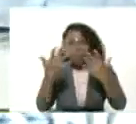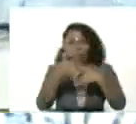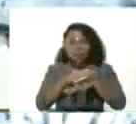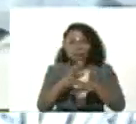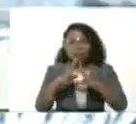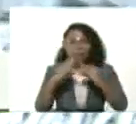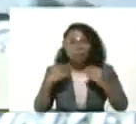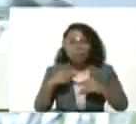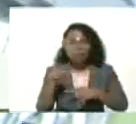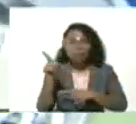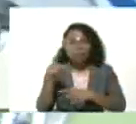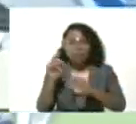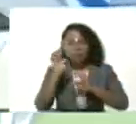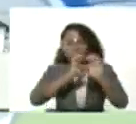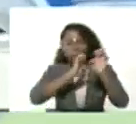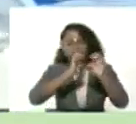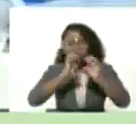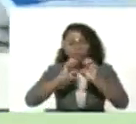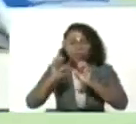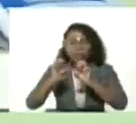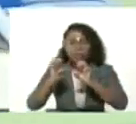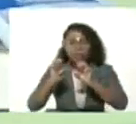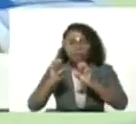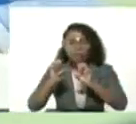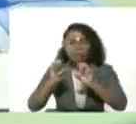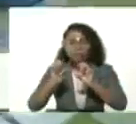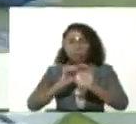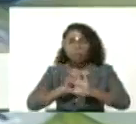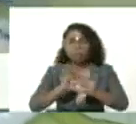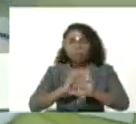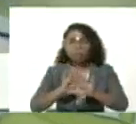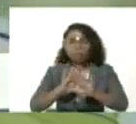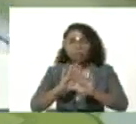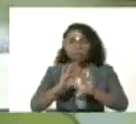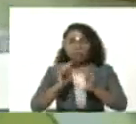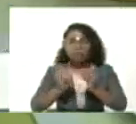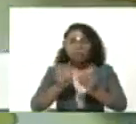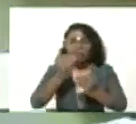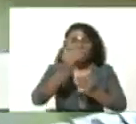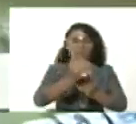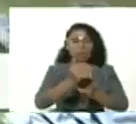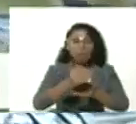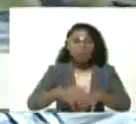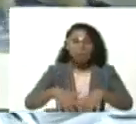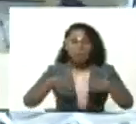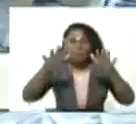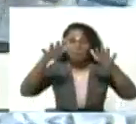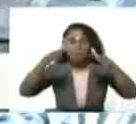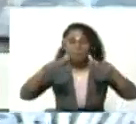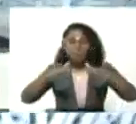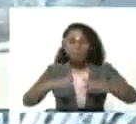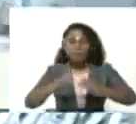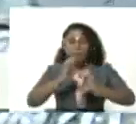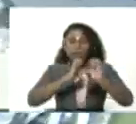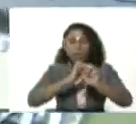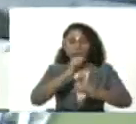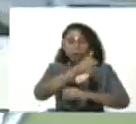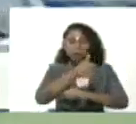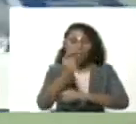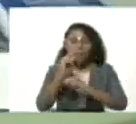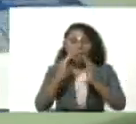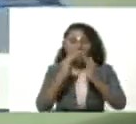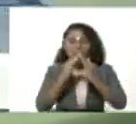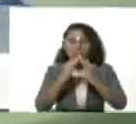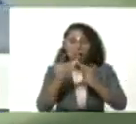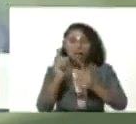supuesto estamos en esa evaluación, en la evaluación ya post crecida, estamos en la evaluación de cada una de las viviendas.